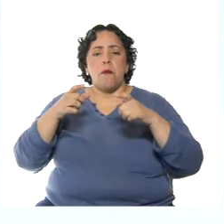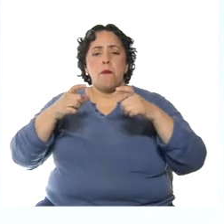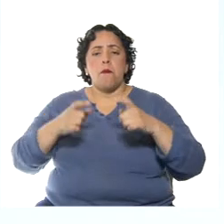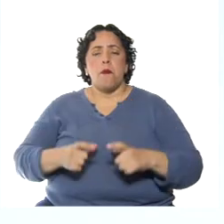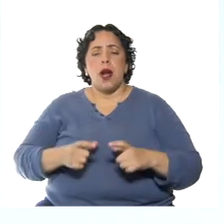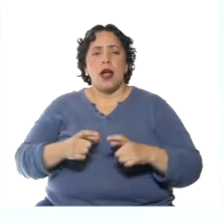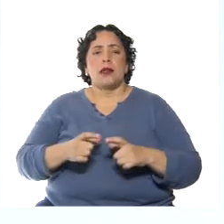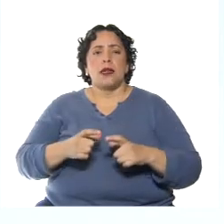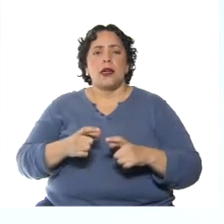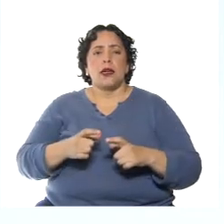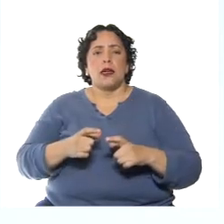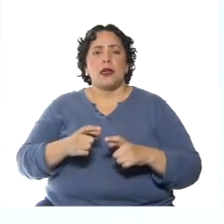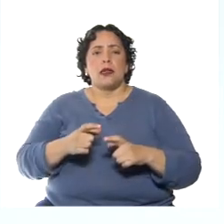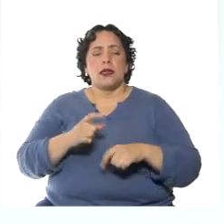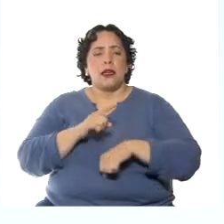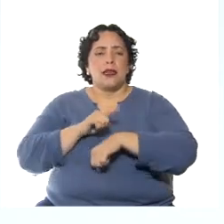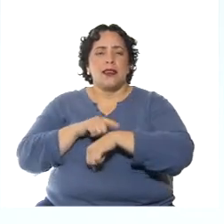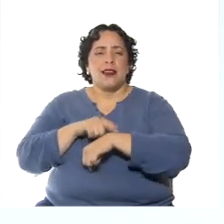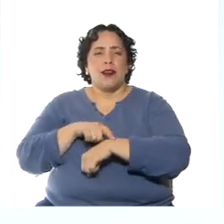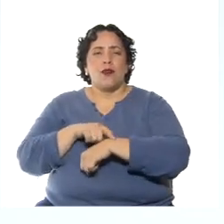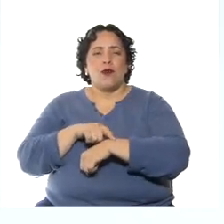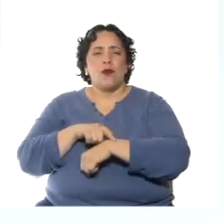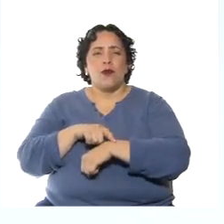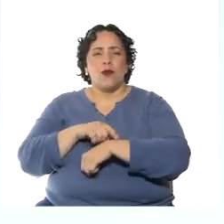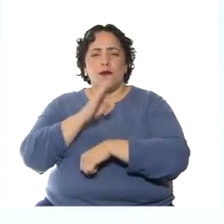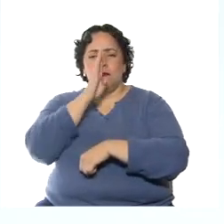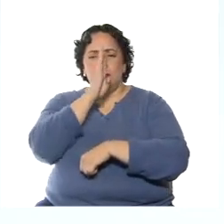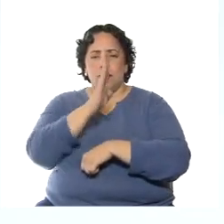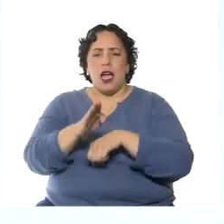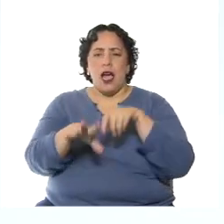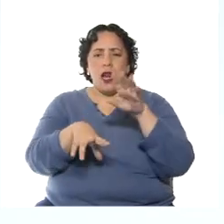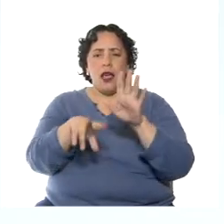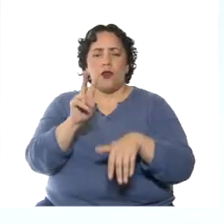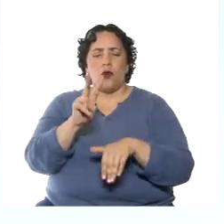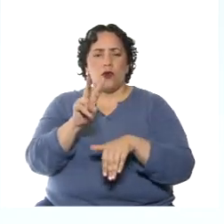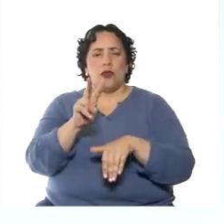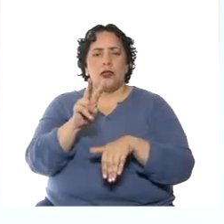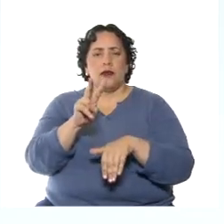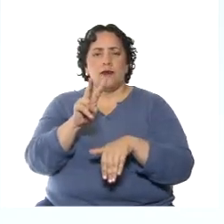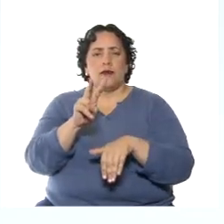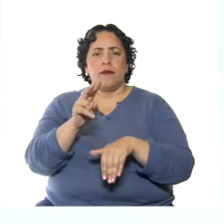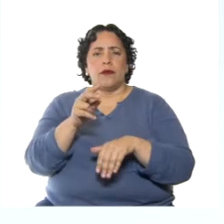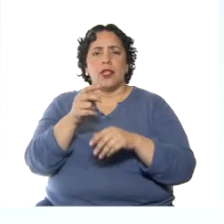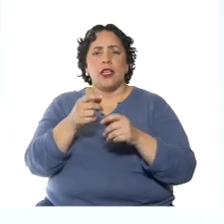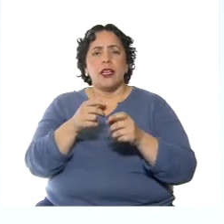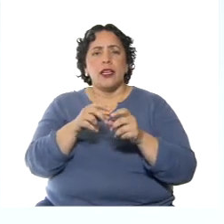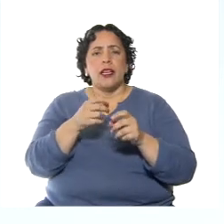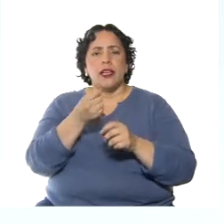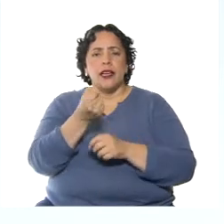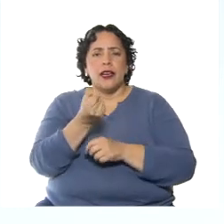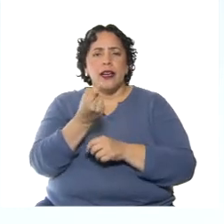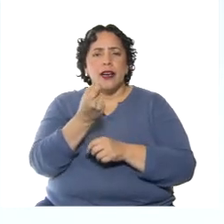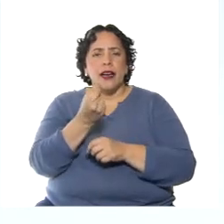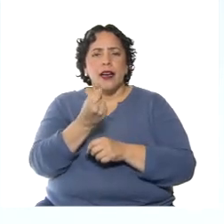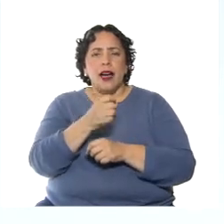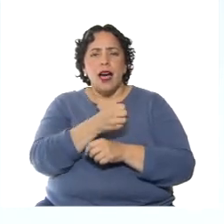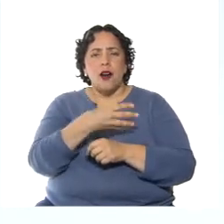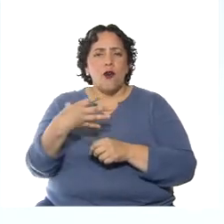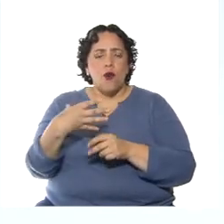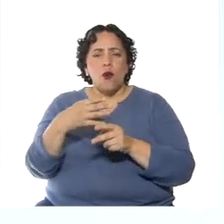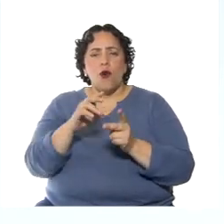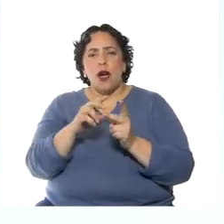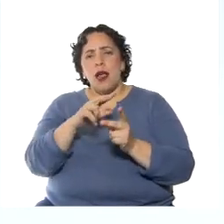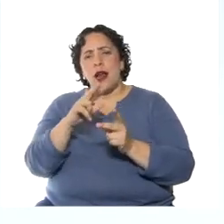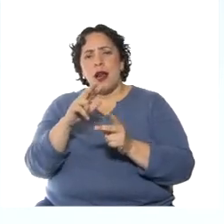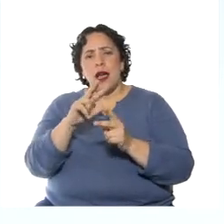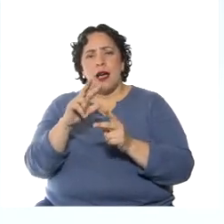de comida que representa ese reloj, ¿verdad? Y entonces a las 12 tiene, por ejemplo, el arroz, a las 3 tiene, por ejemplo, los